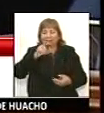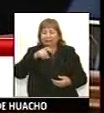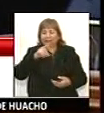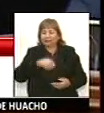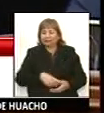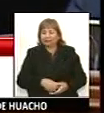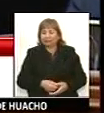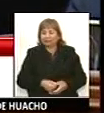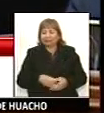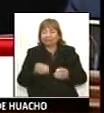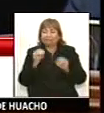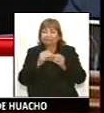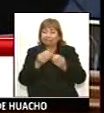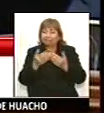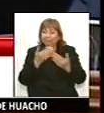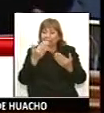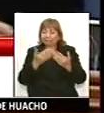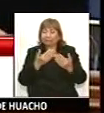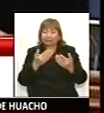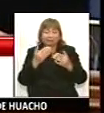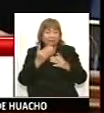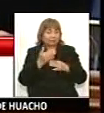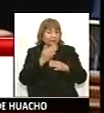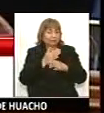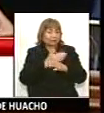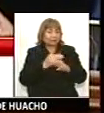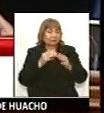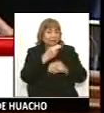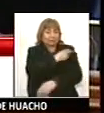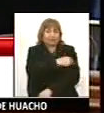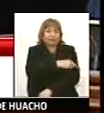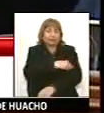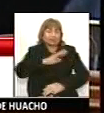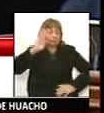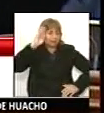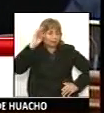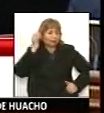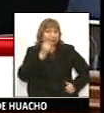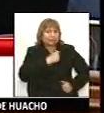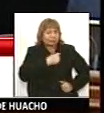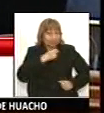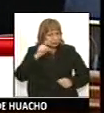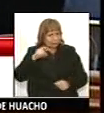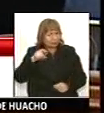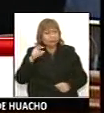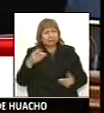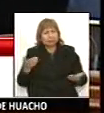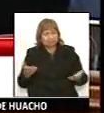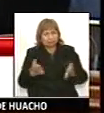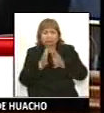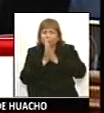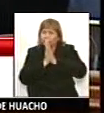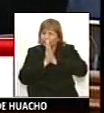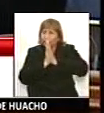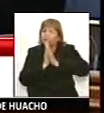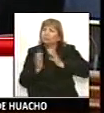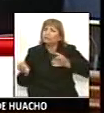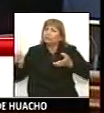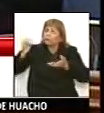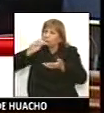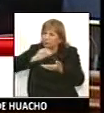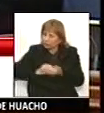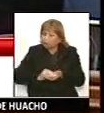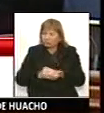de establecer las facilidades para que se construya el Hospital Nacional de la Policía Nacional. Entonces, pediría que se incluya esa